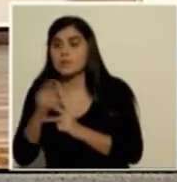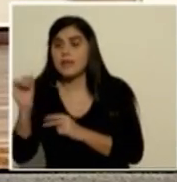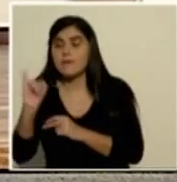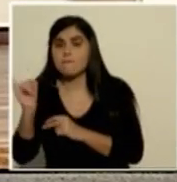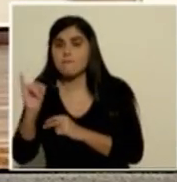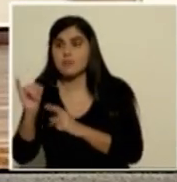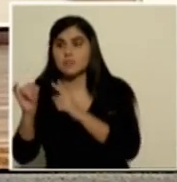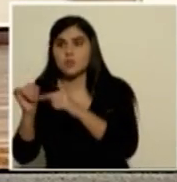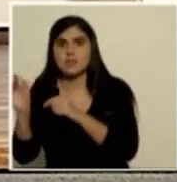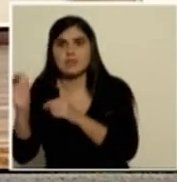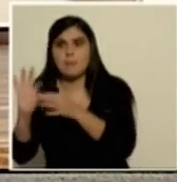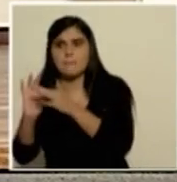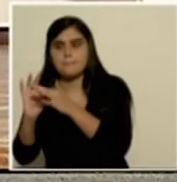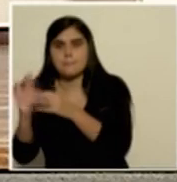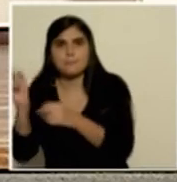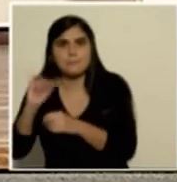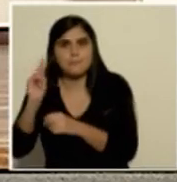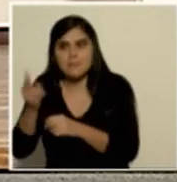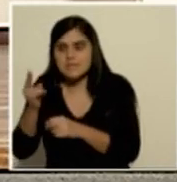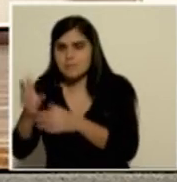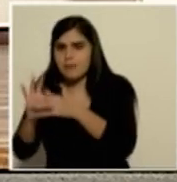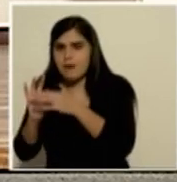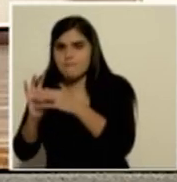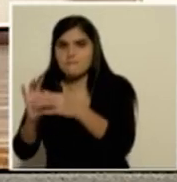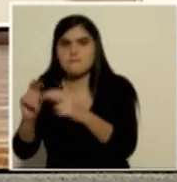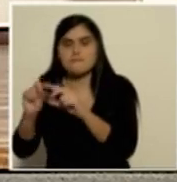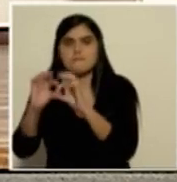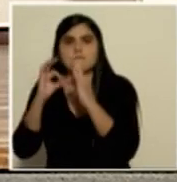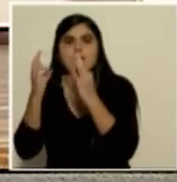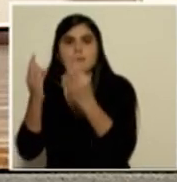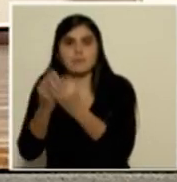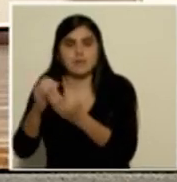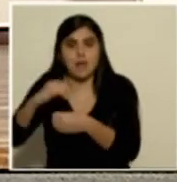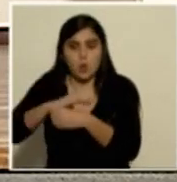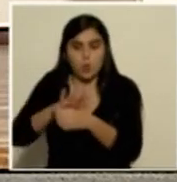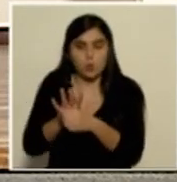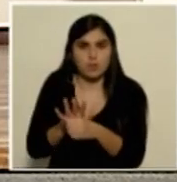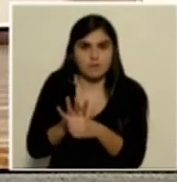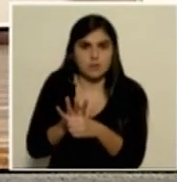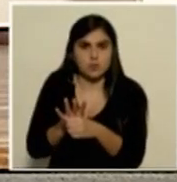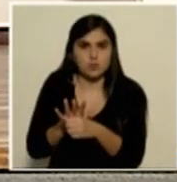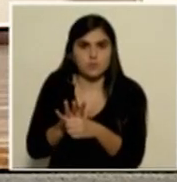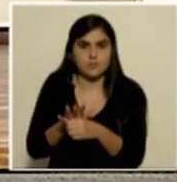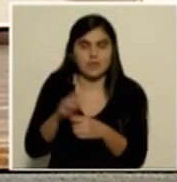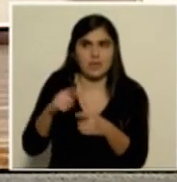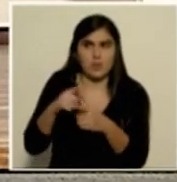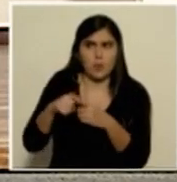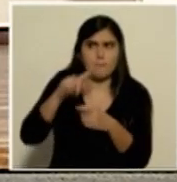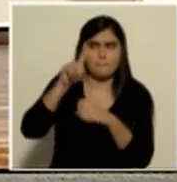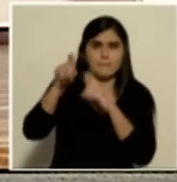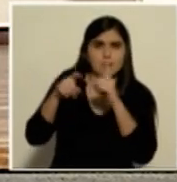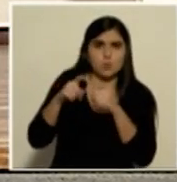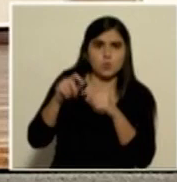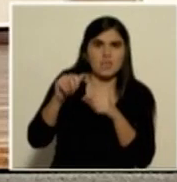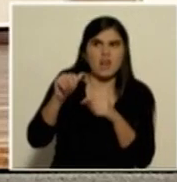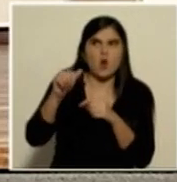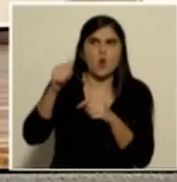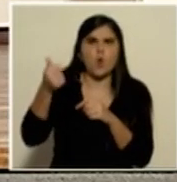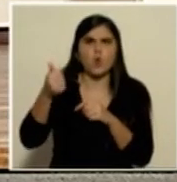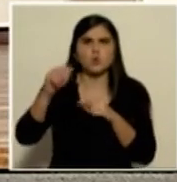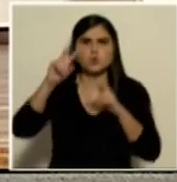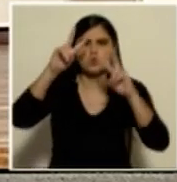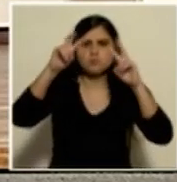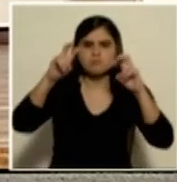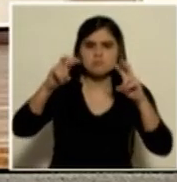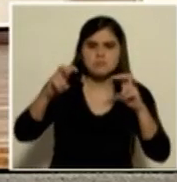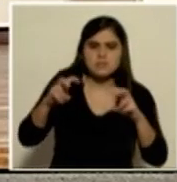la misma familia del coronavirus. Nos pregunta entonces el colega, ¿qué otros exámenes le hacen a esos positivos